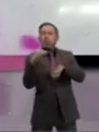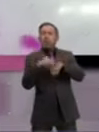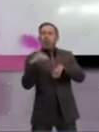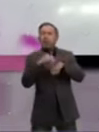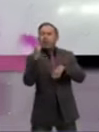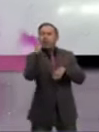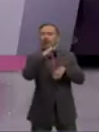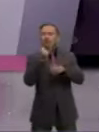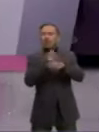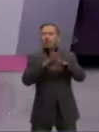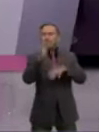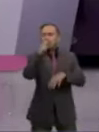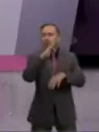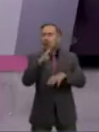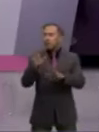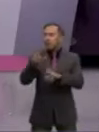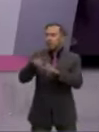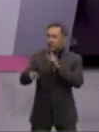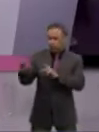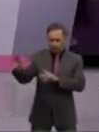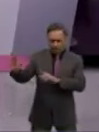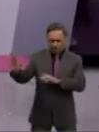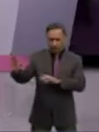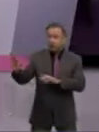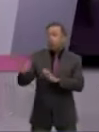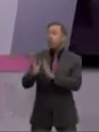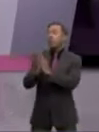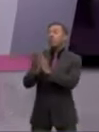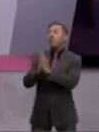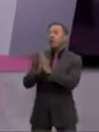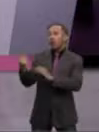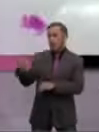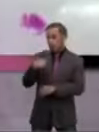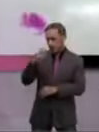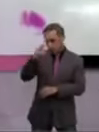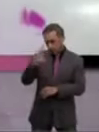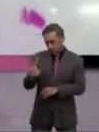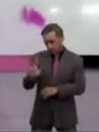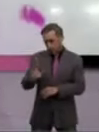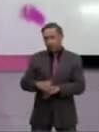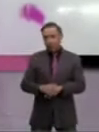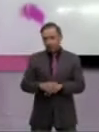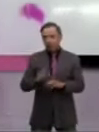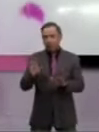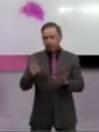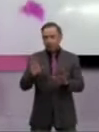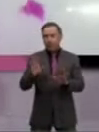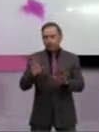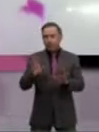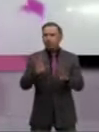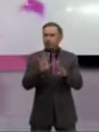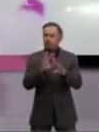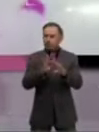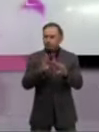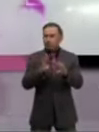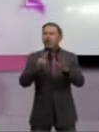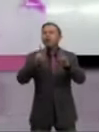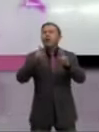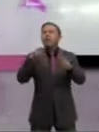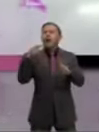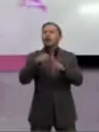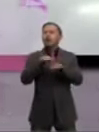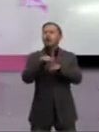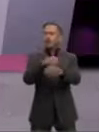Pero vamos a... A ver, vamos a esperar. Le pido respeto, por favor. Vamos a hablando un poquito de educación.